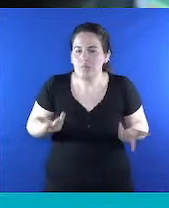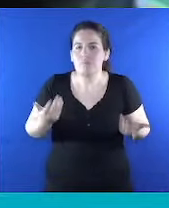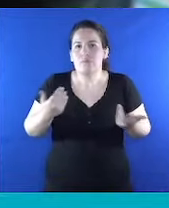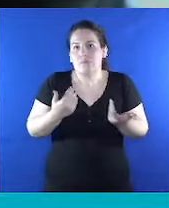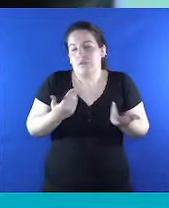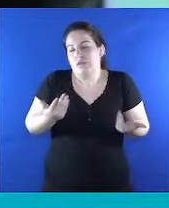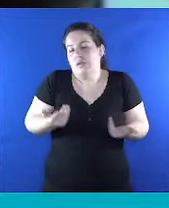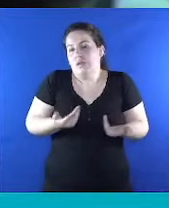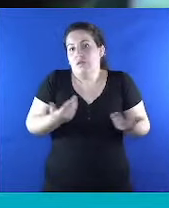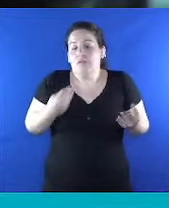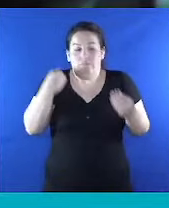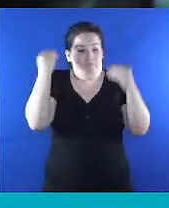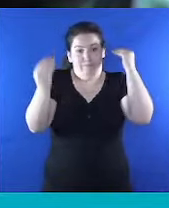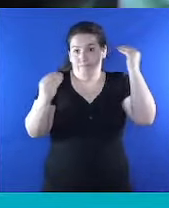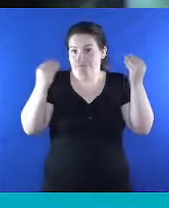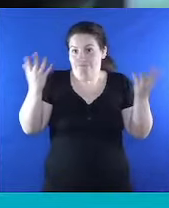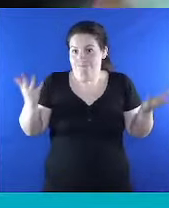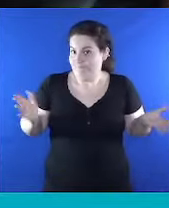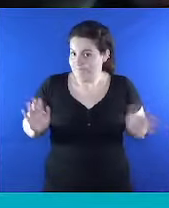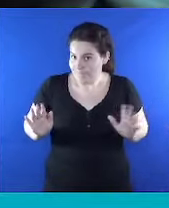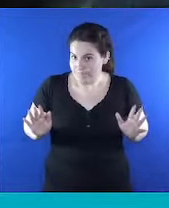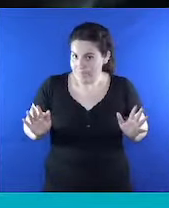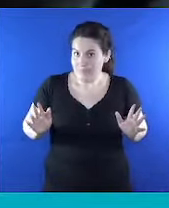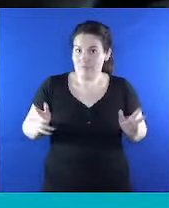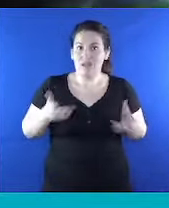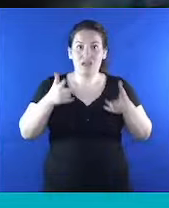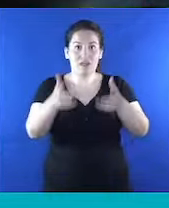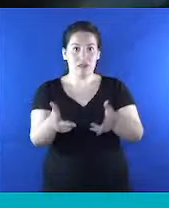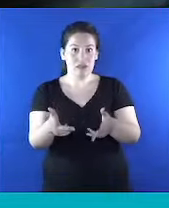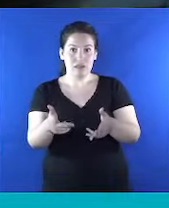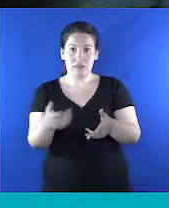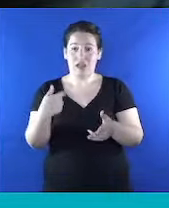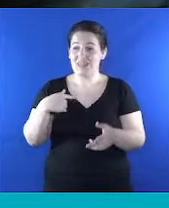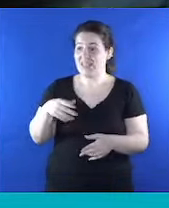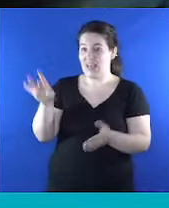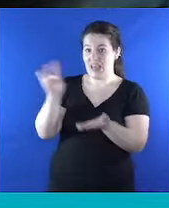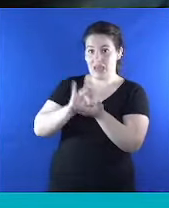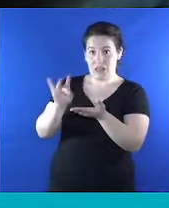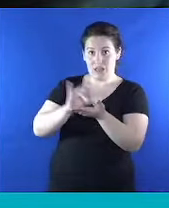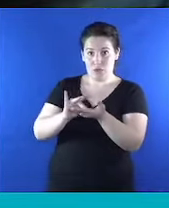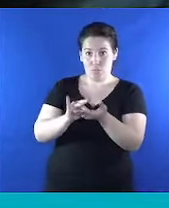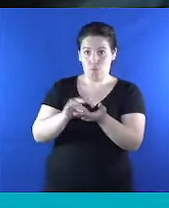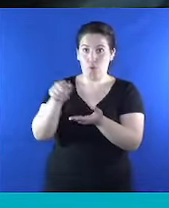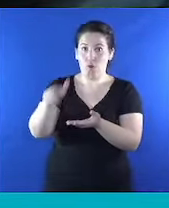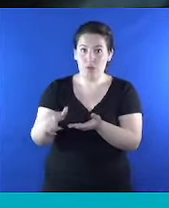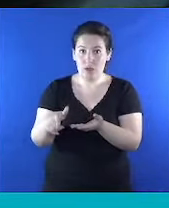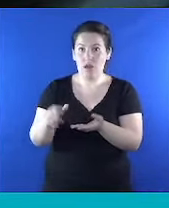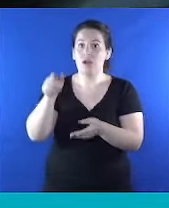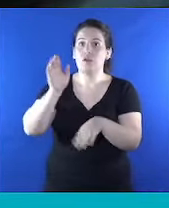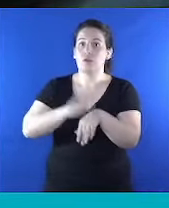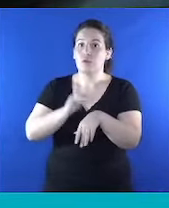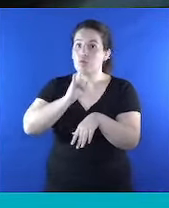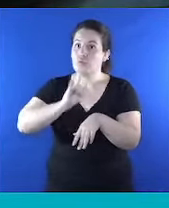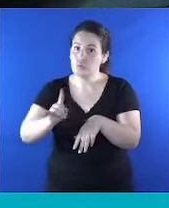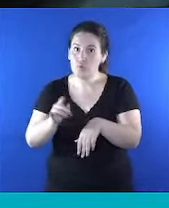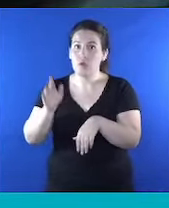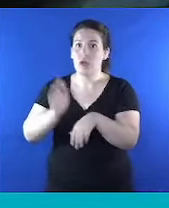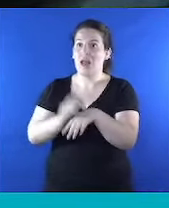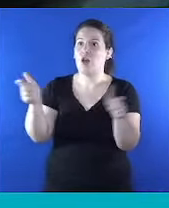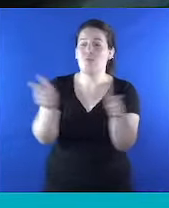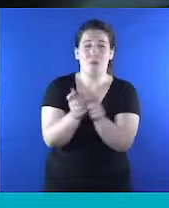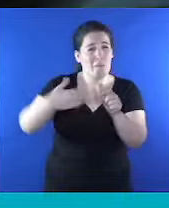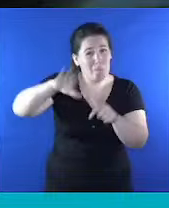digo preocupante no definen a una una diputada para que se haga cargo de una de las comisiones